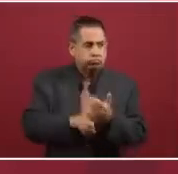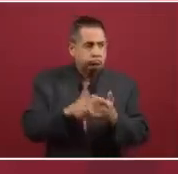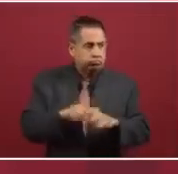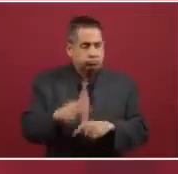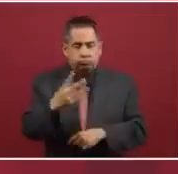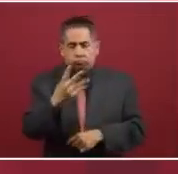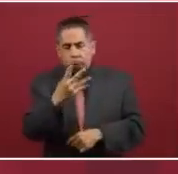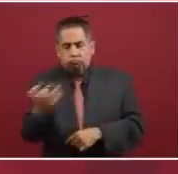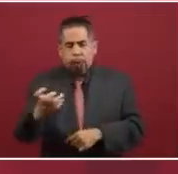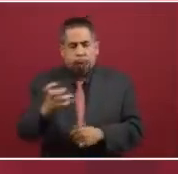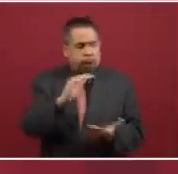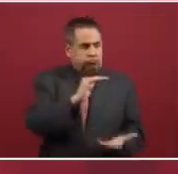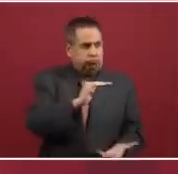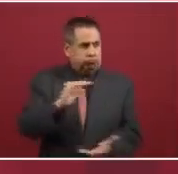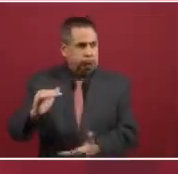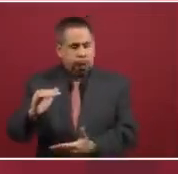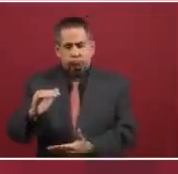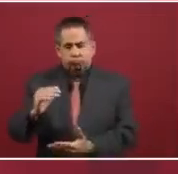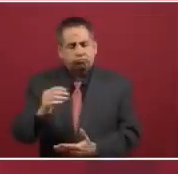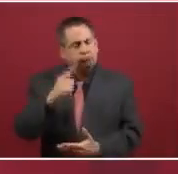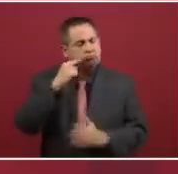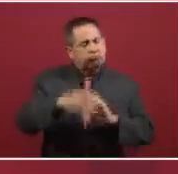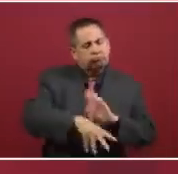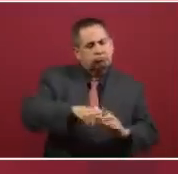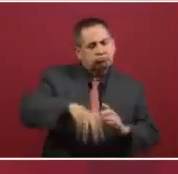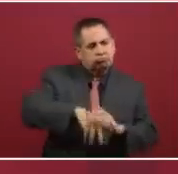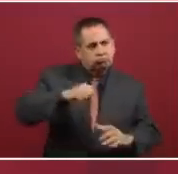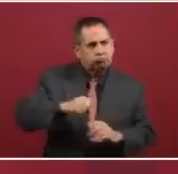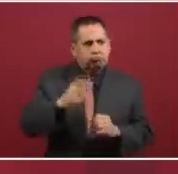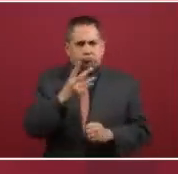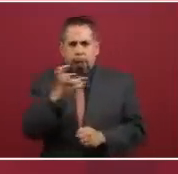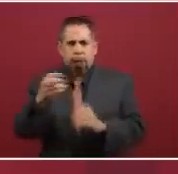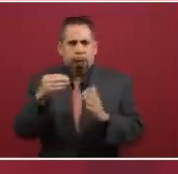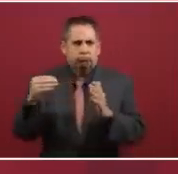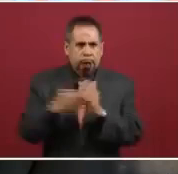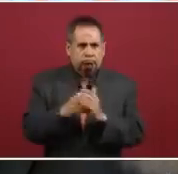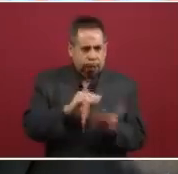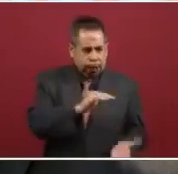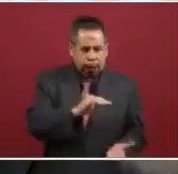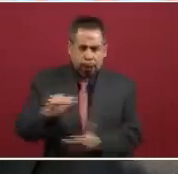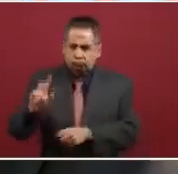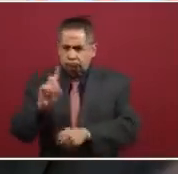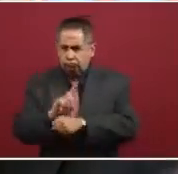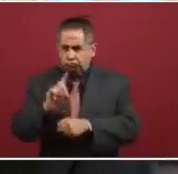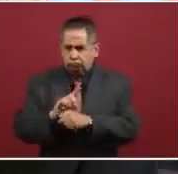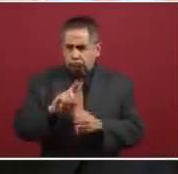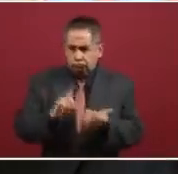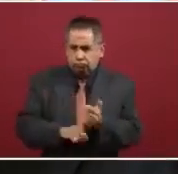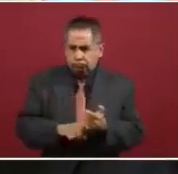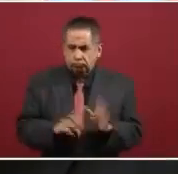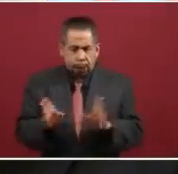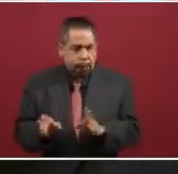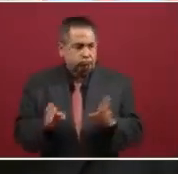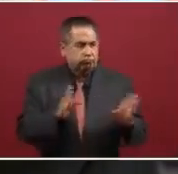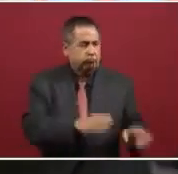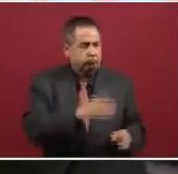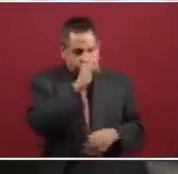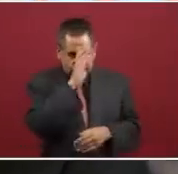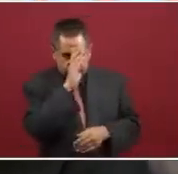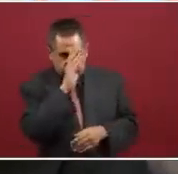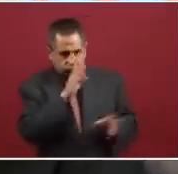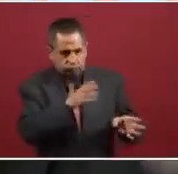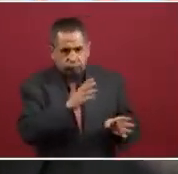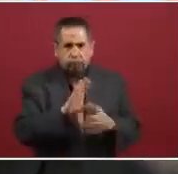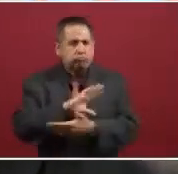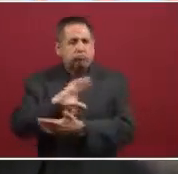400 pozos que producen 400,000 barriles diarios en el otro régimen, es decir, que sea contrato,